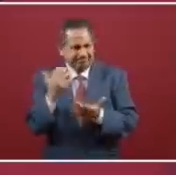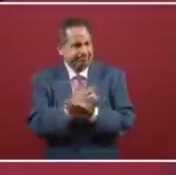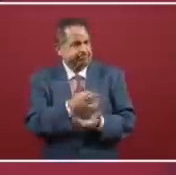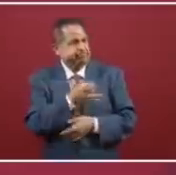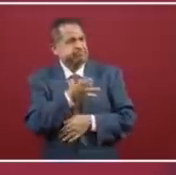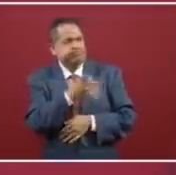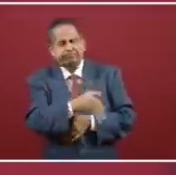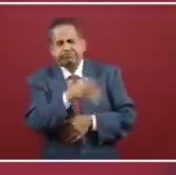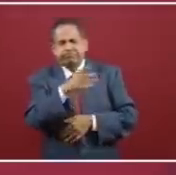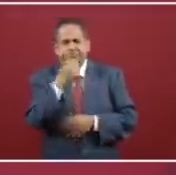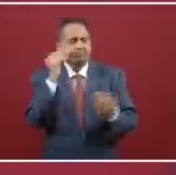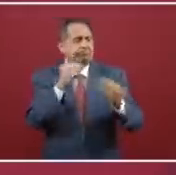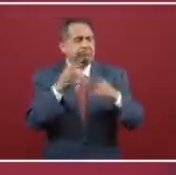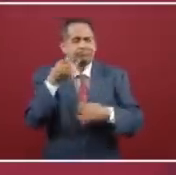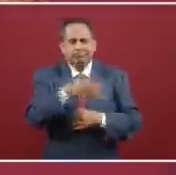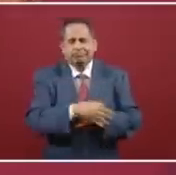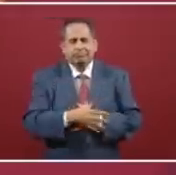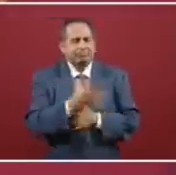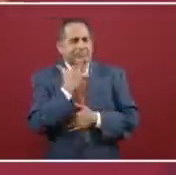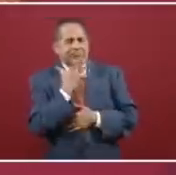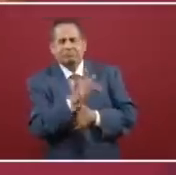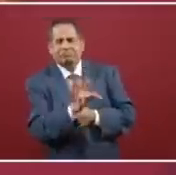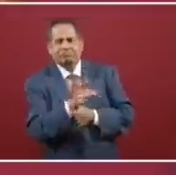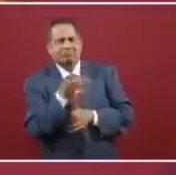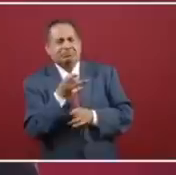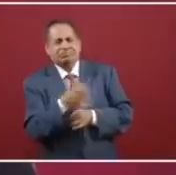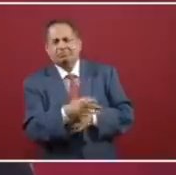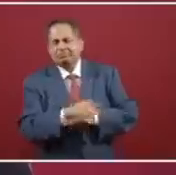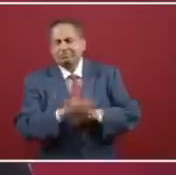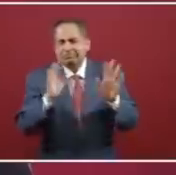debate esta papitas